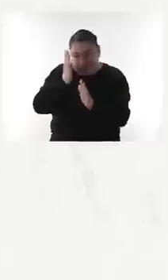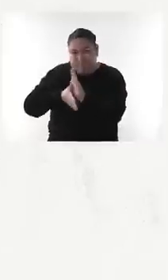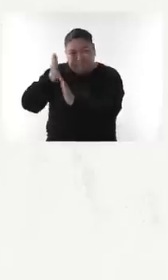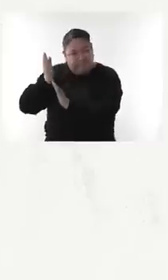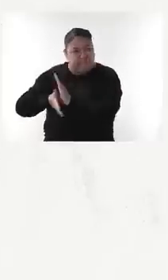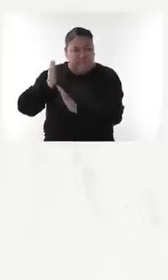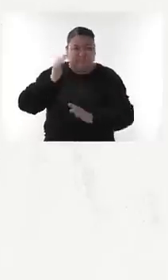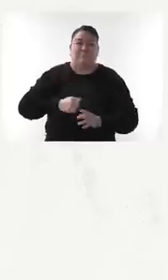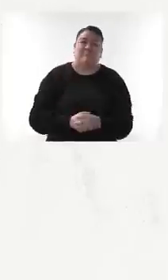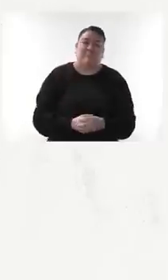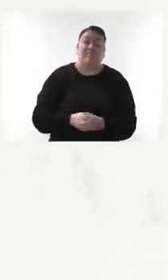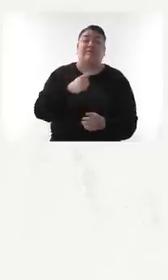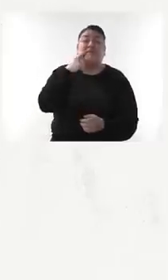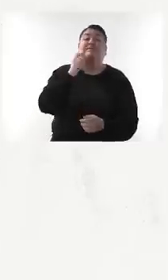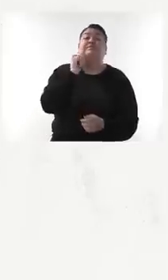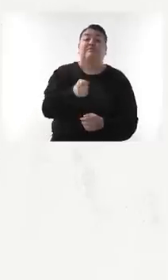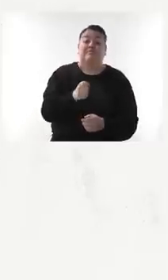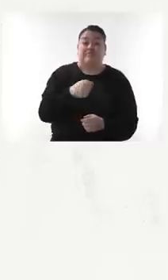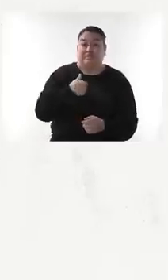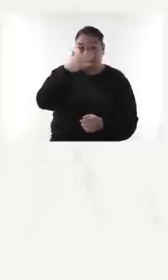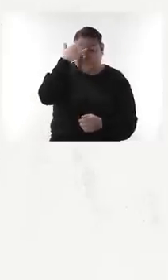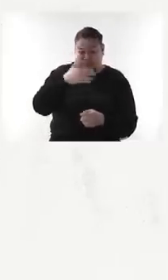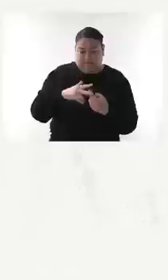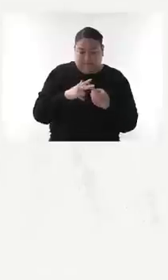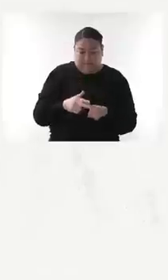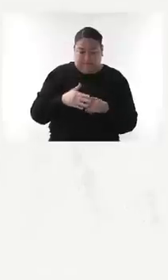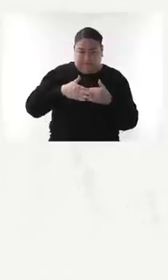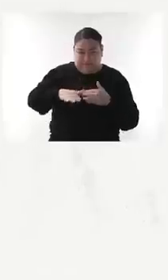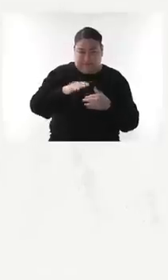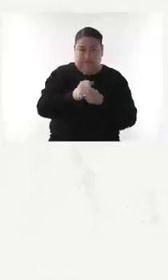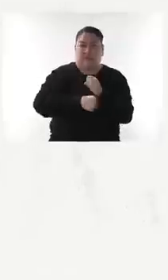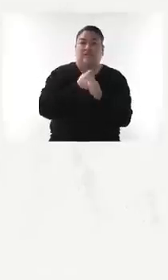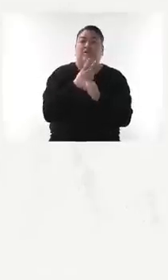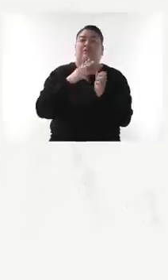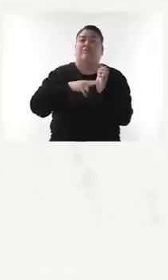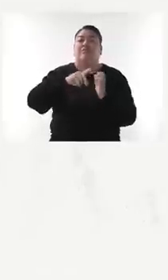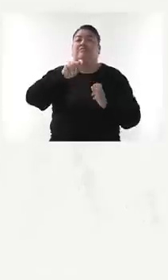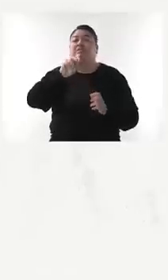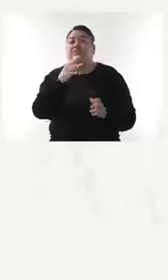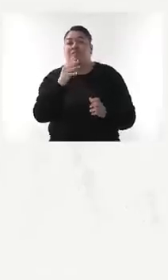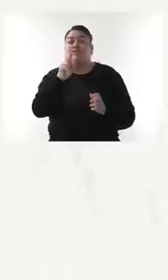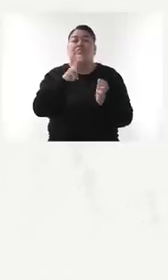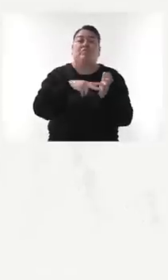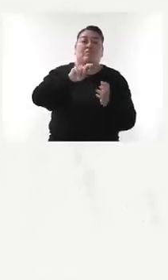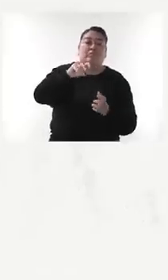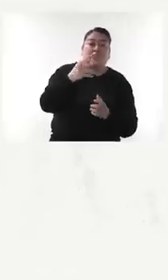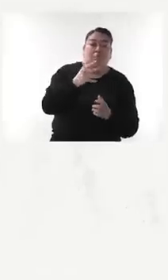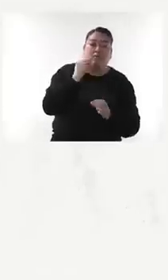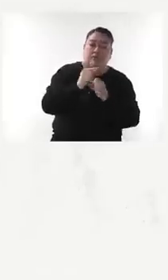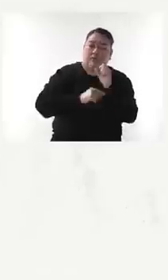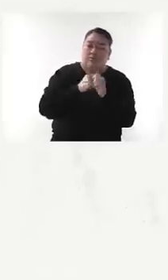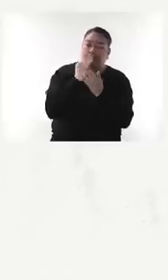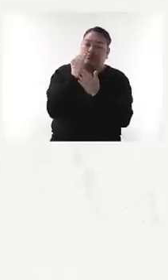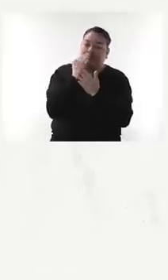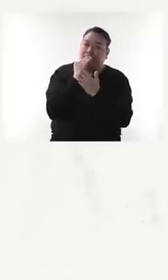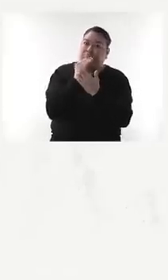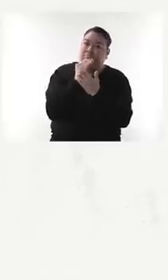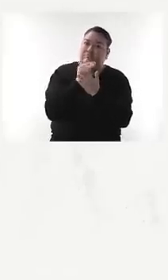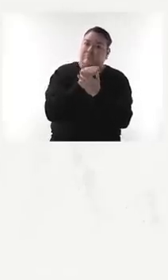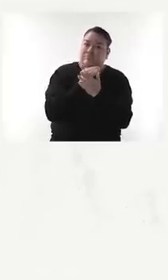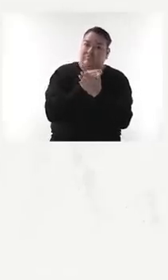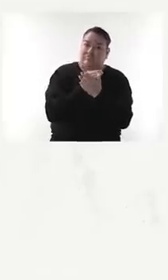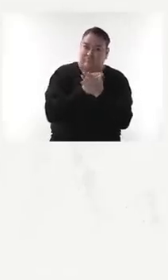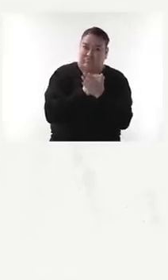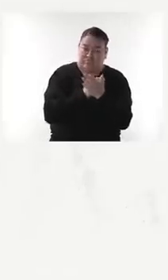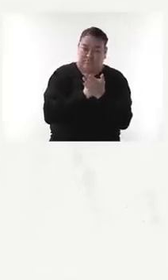cerrar. En ese sentido, a partir del 23-24 reducimos en un dígito este